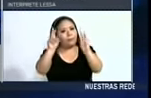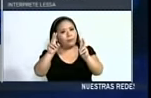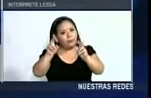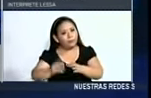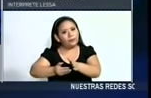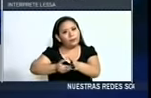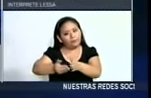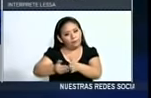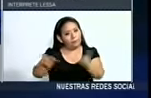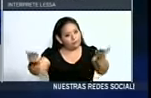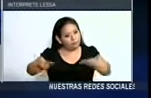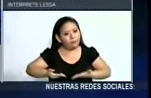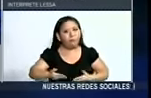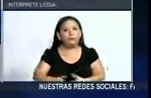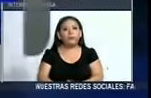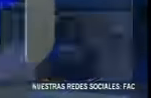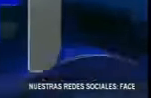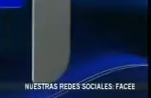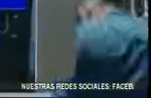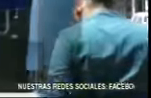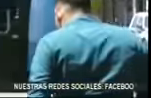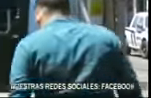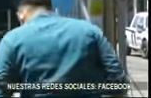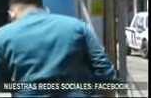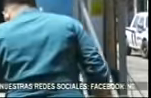nuestros titulares? Bienvenidos.